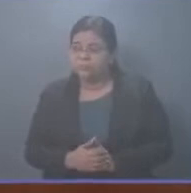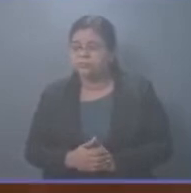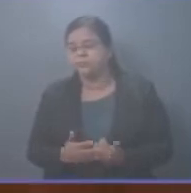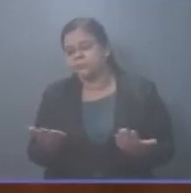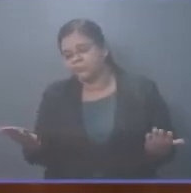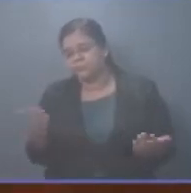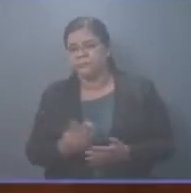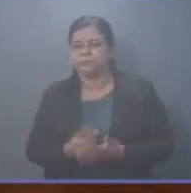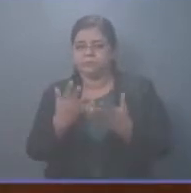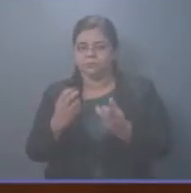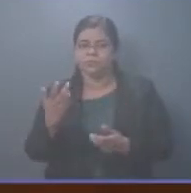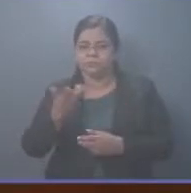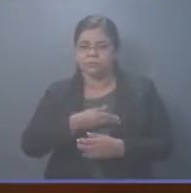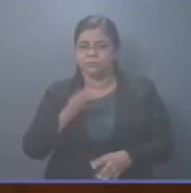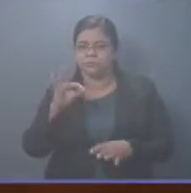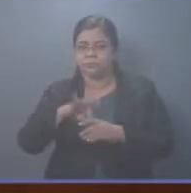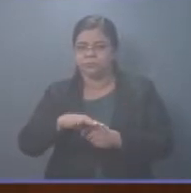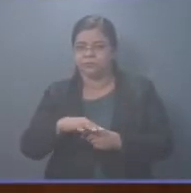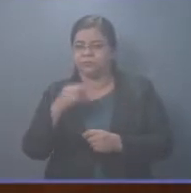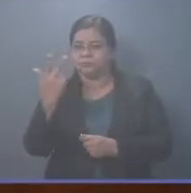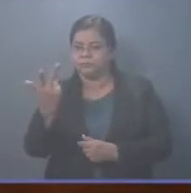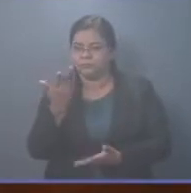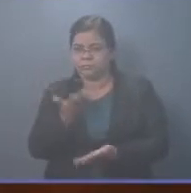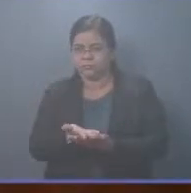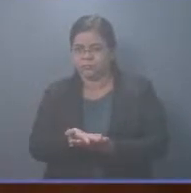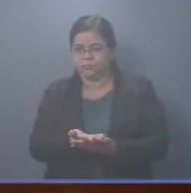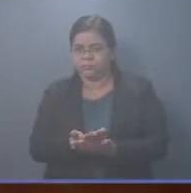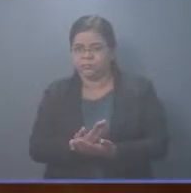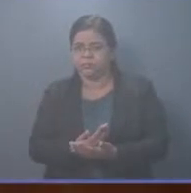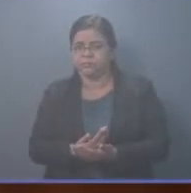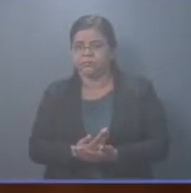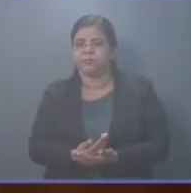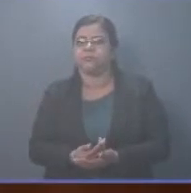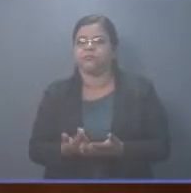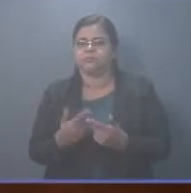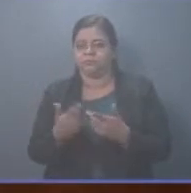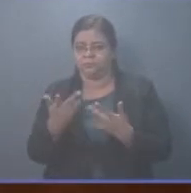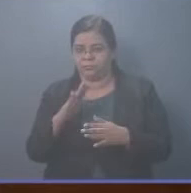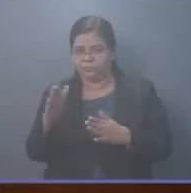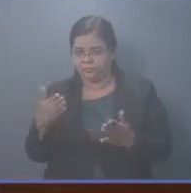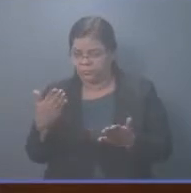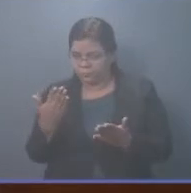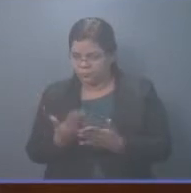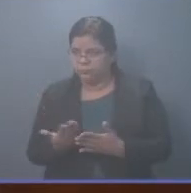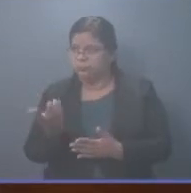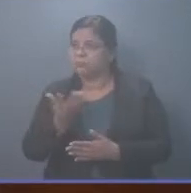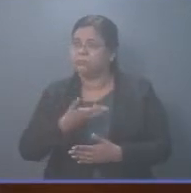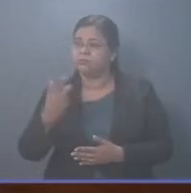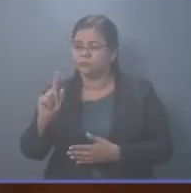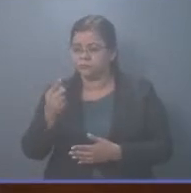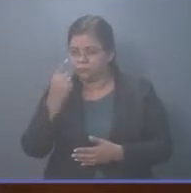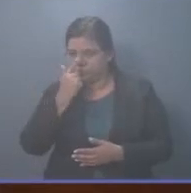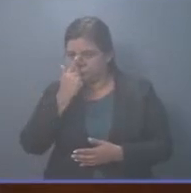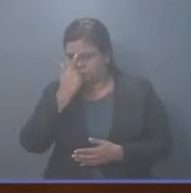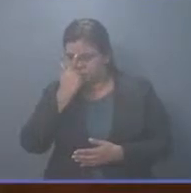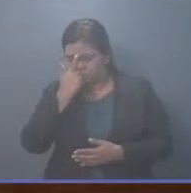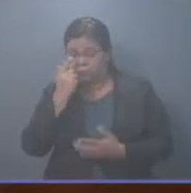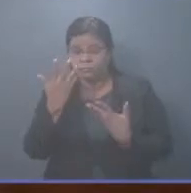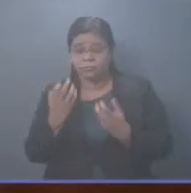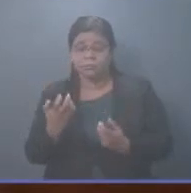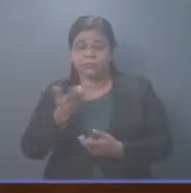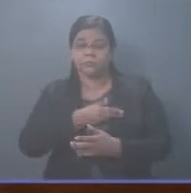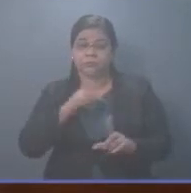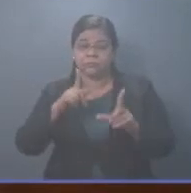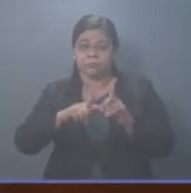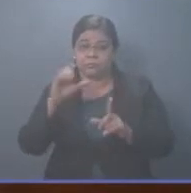bueno, voy a someter a votación las tres propuestas, colegas. La primera propuesta es que se mantenga el